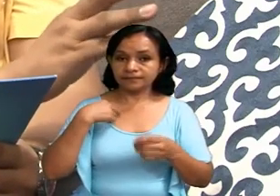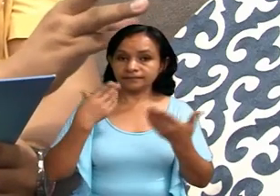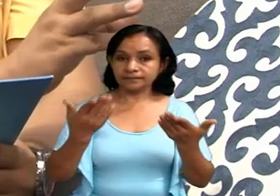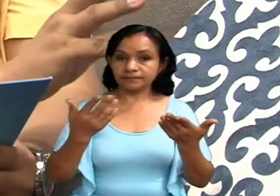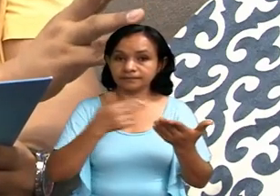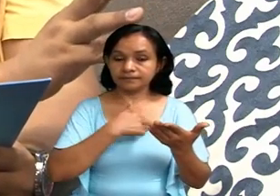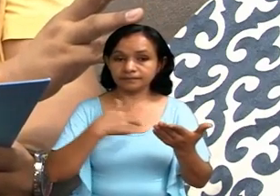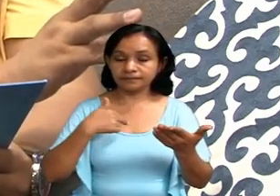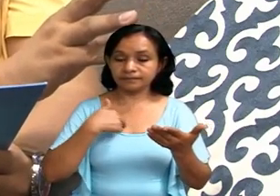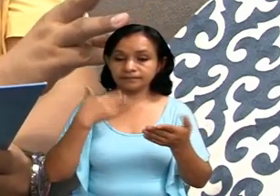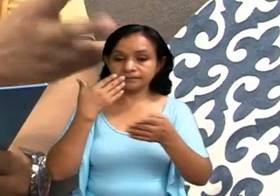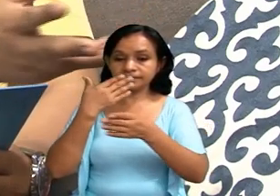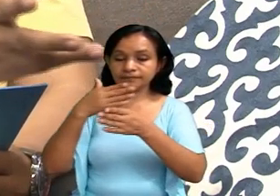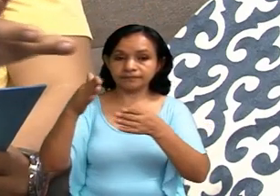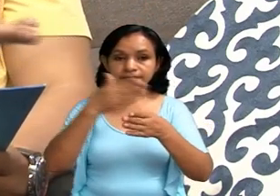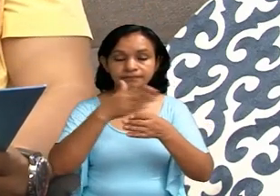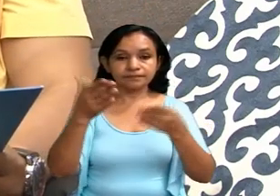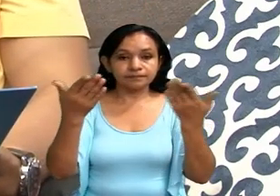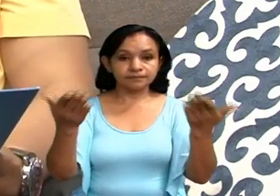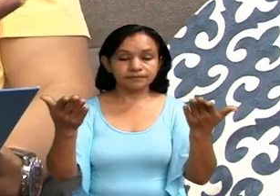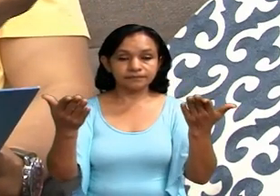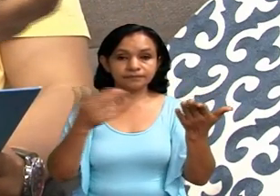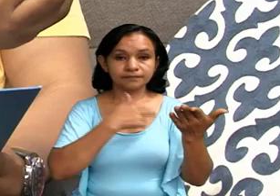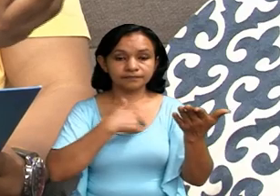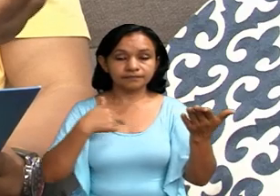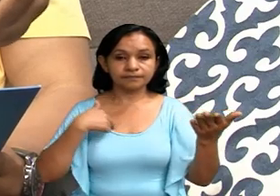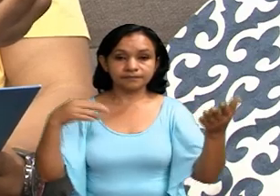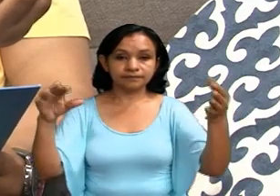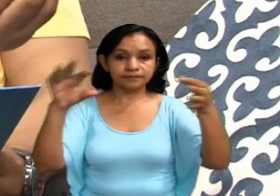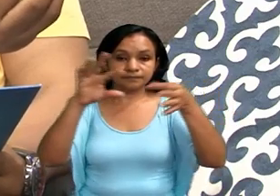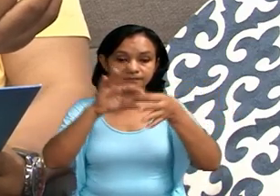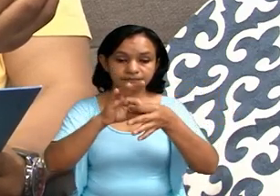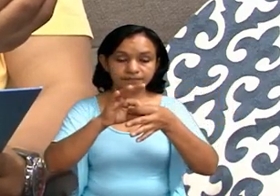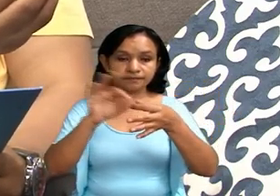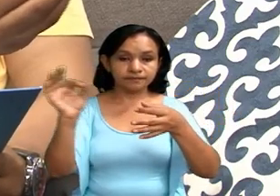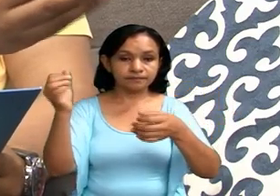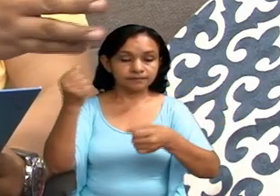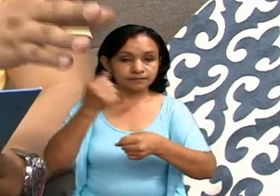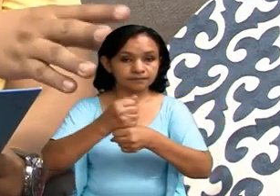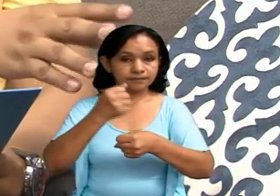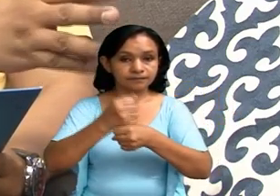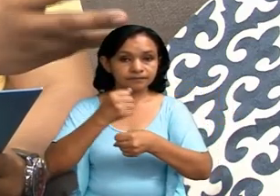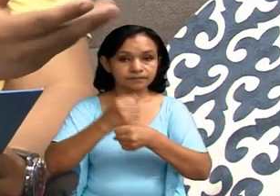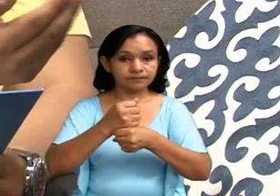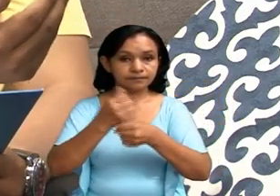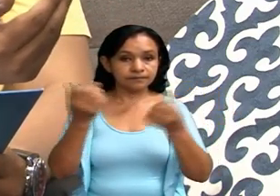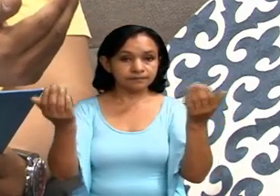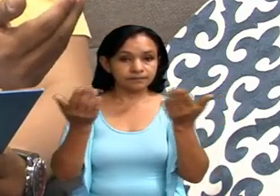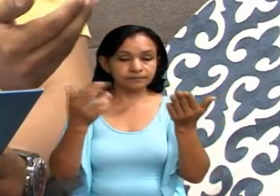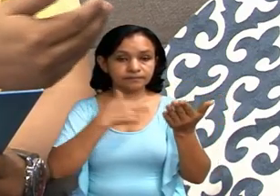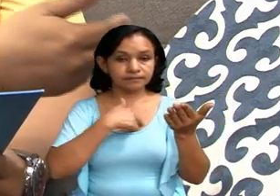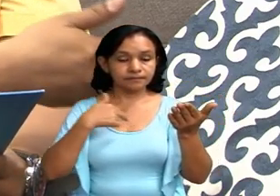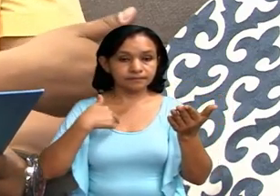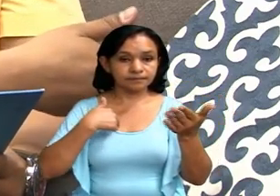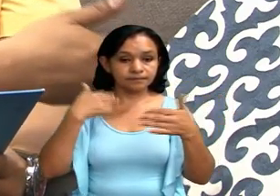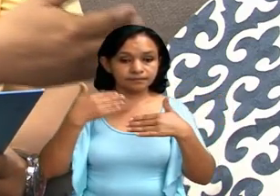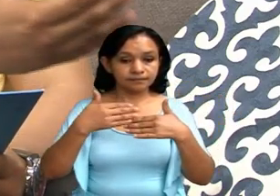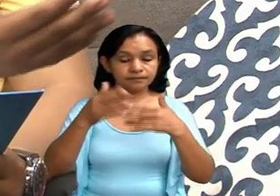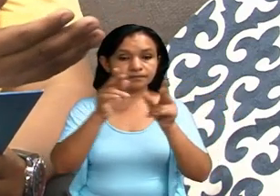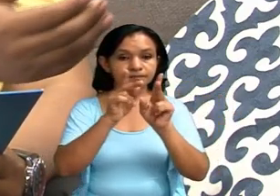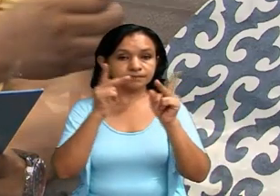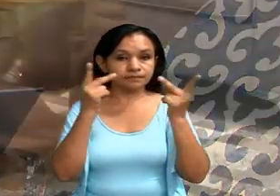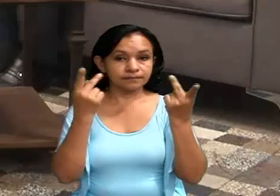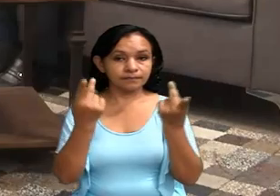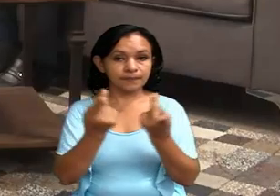fuesen dispersos, sino que están en principio unidos a una estrategia que es para aproximar a nuestro pueblo a